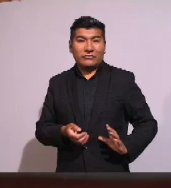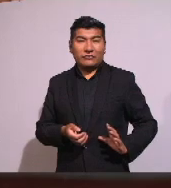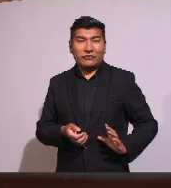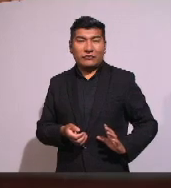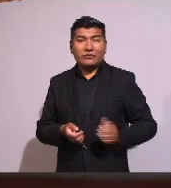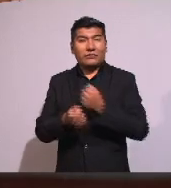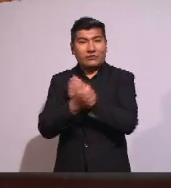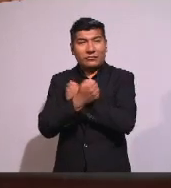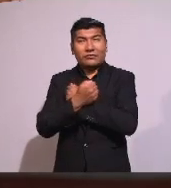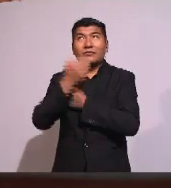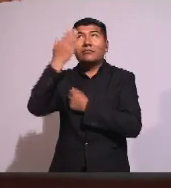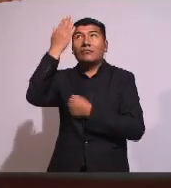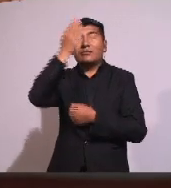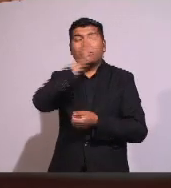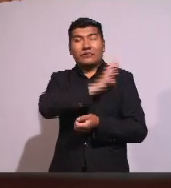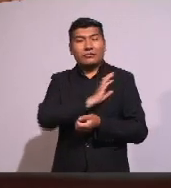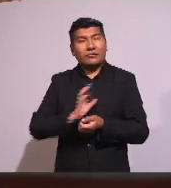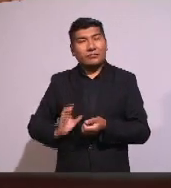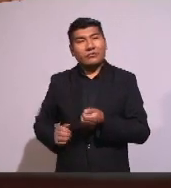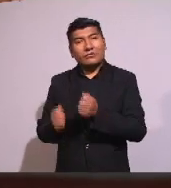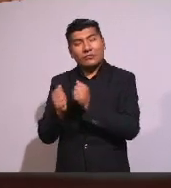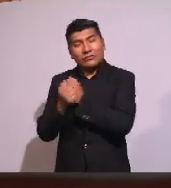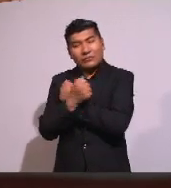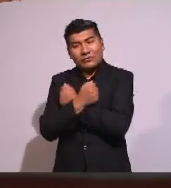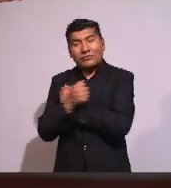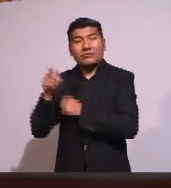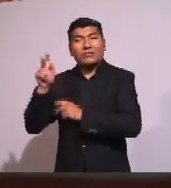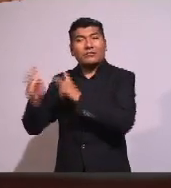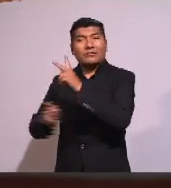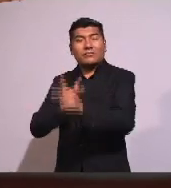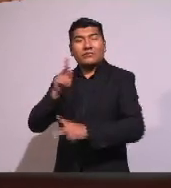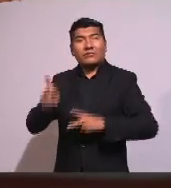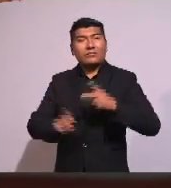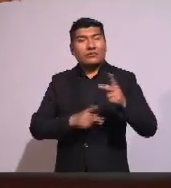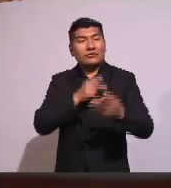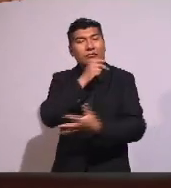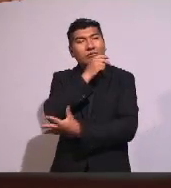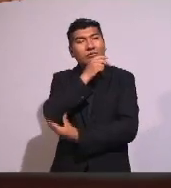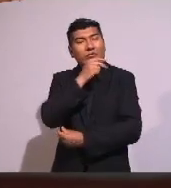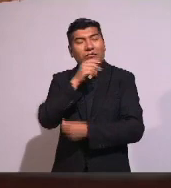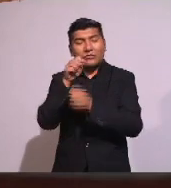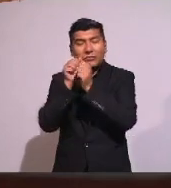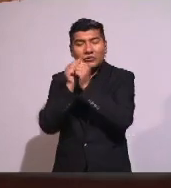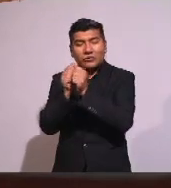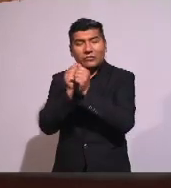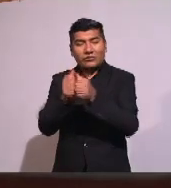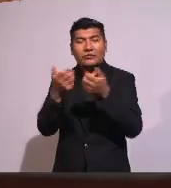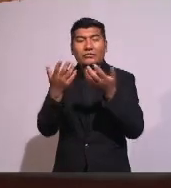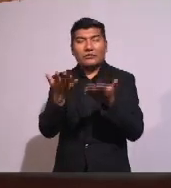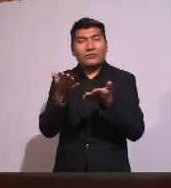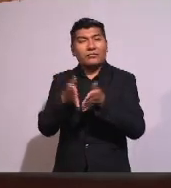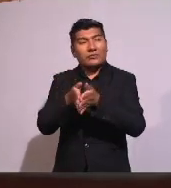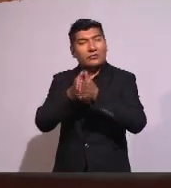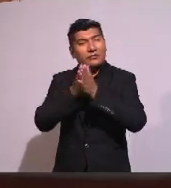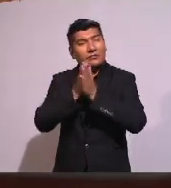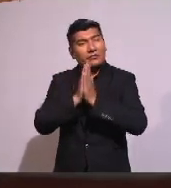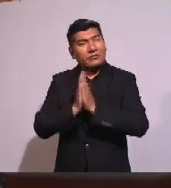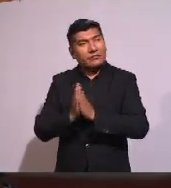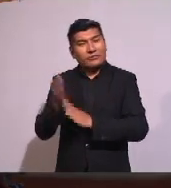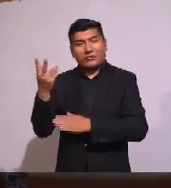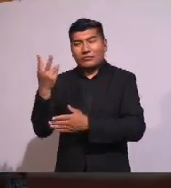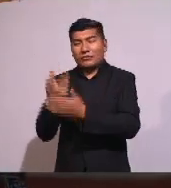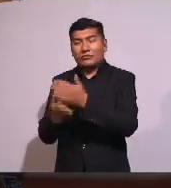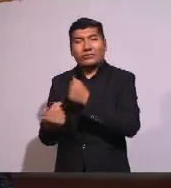El amor a Cristo y el amor a los pobres se pertenecen, se exigen